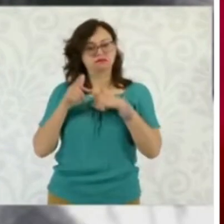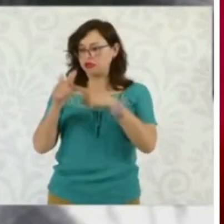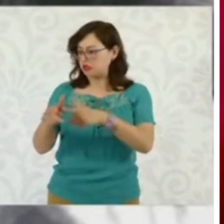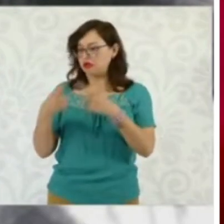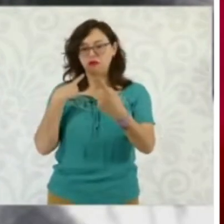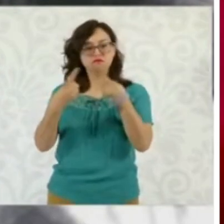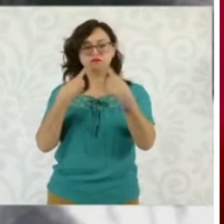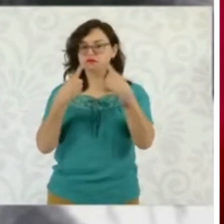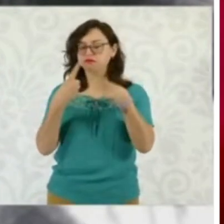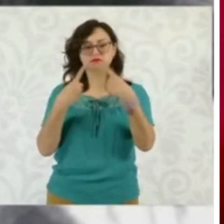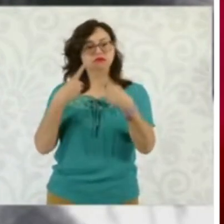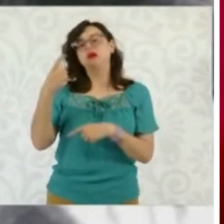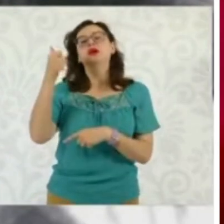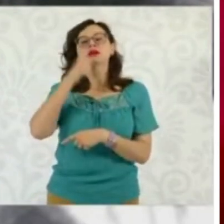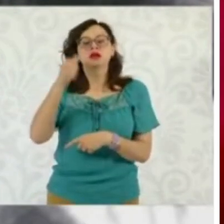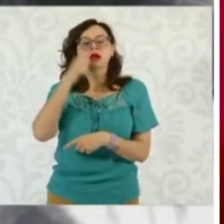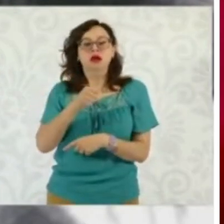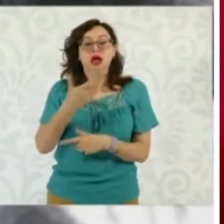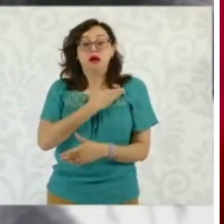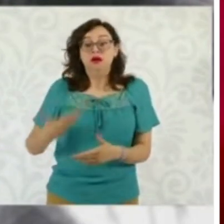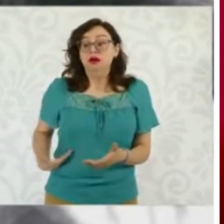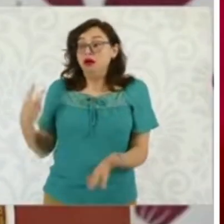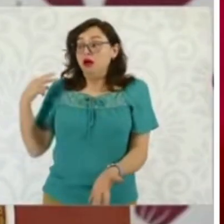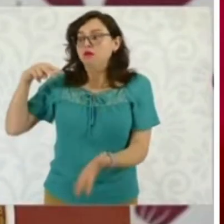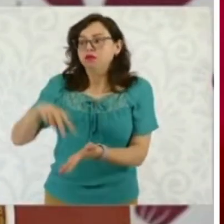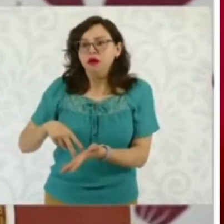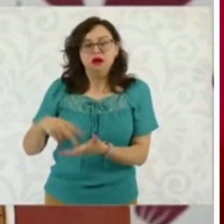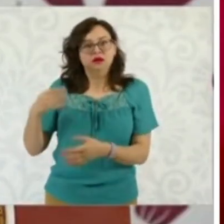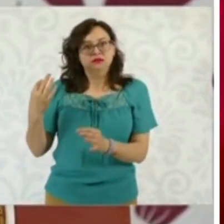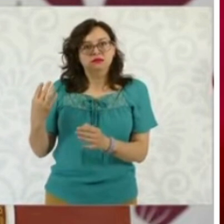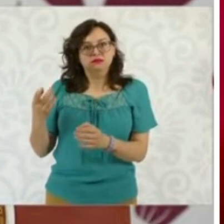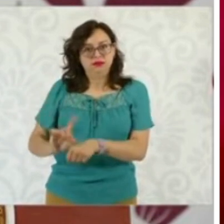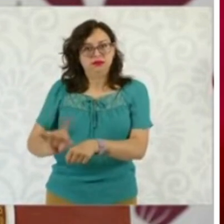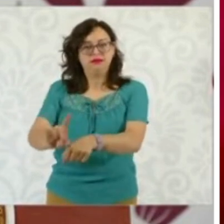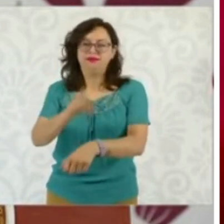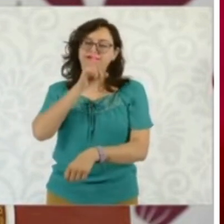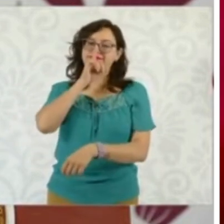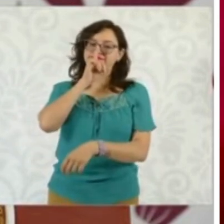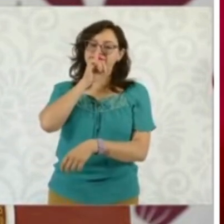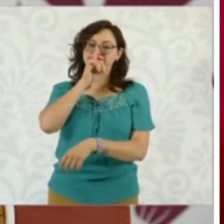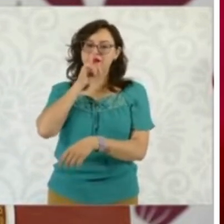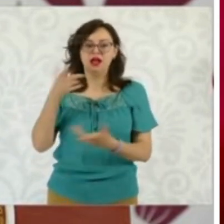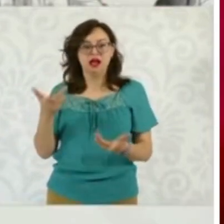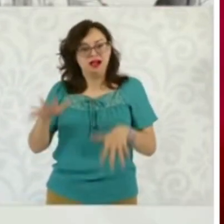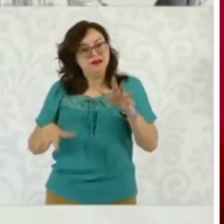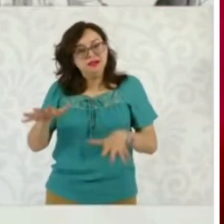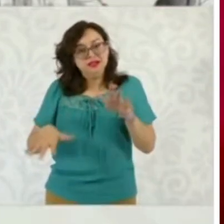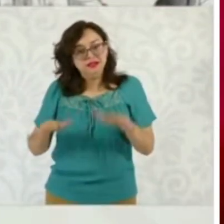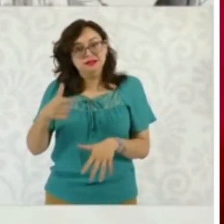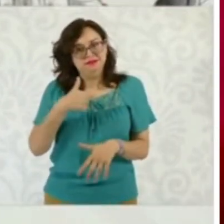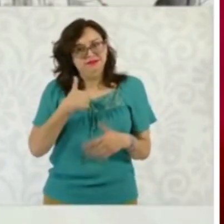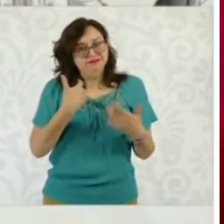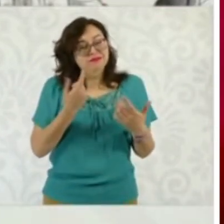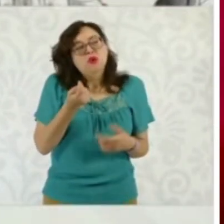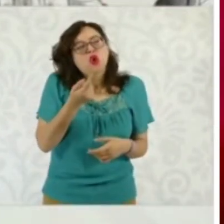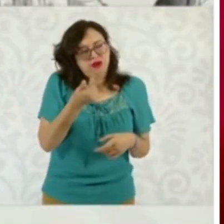siempre. No necesariamente la presidenta tiene que atender todas las reuniones, porque pues, a veces tenemos un poquito de